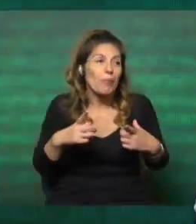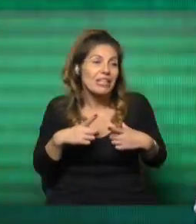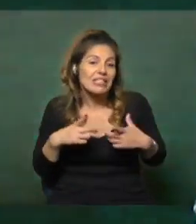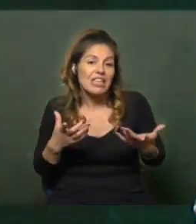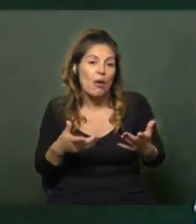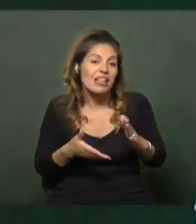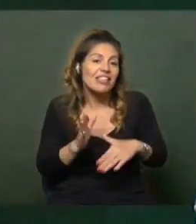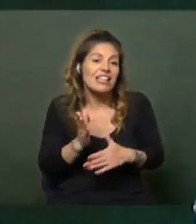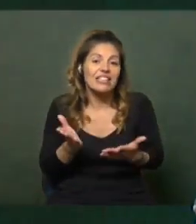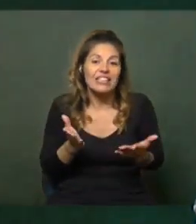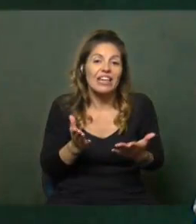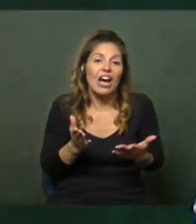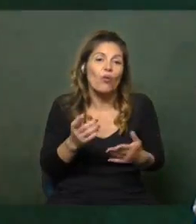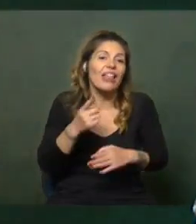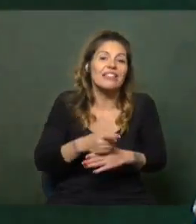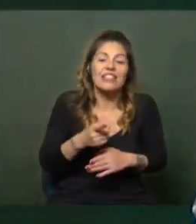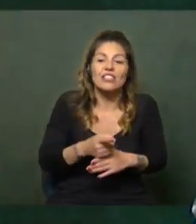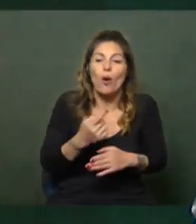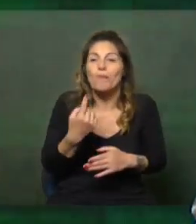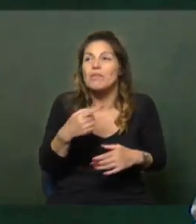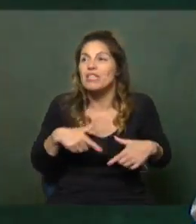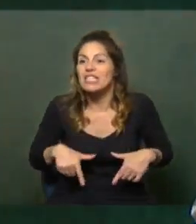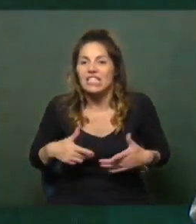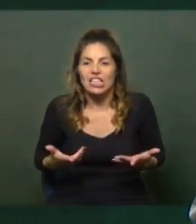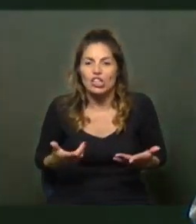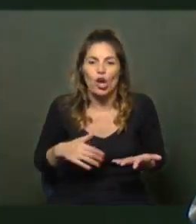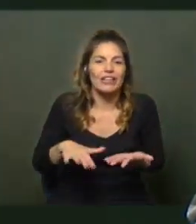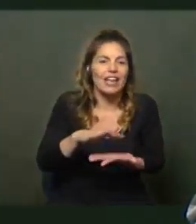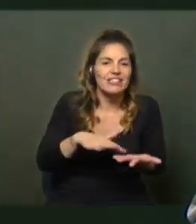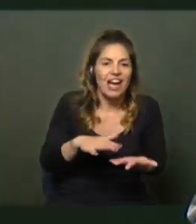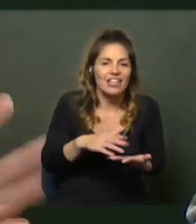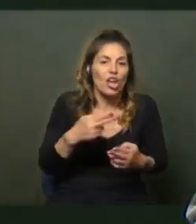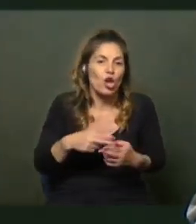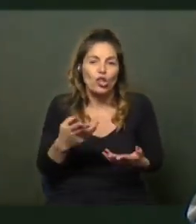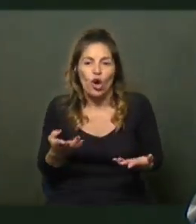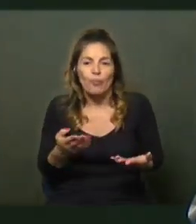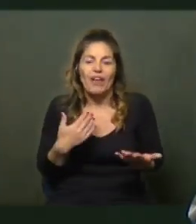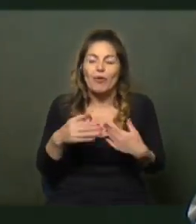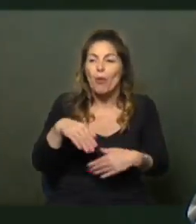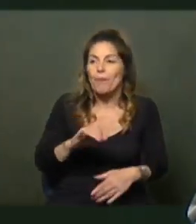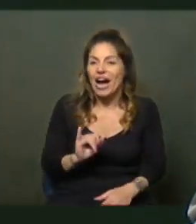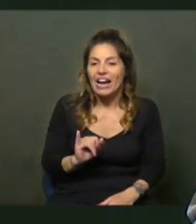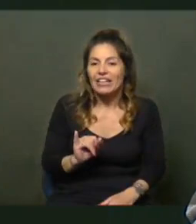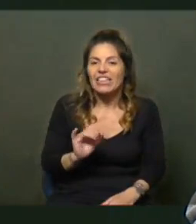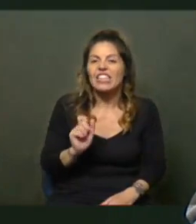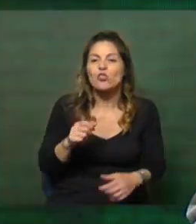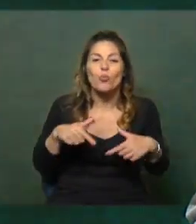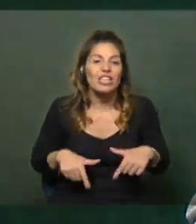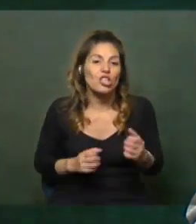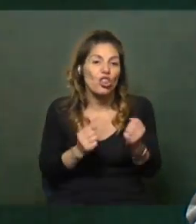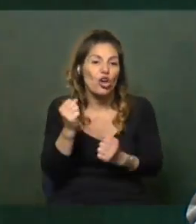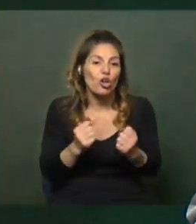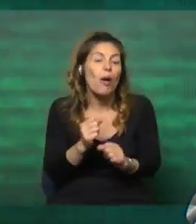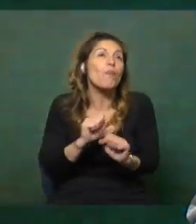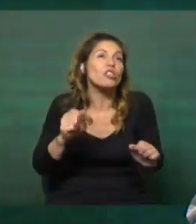capaz que salía con alguna designación mis ministros en estas áreas van a ser tales hablamos de macri Bueno quién podía ser su ministro de economía uno